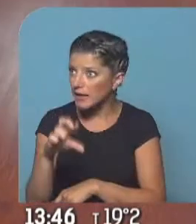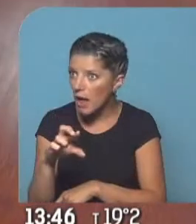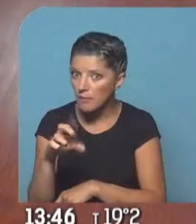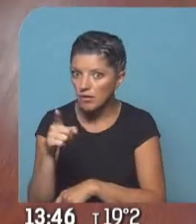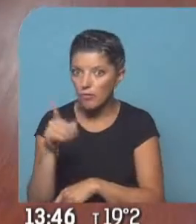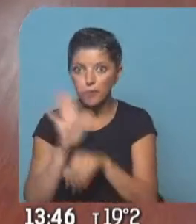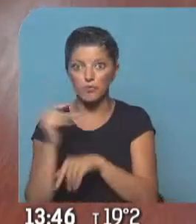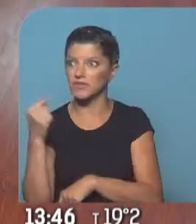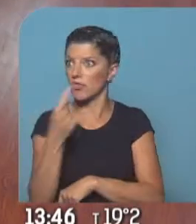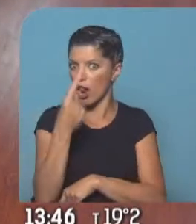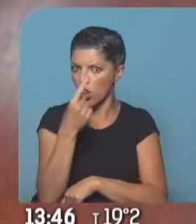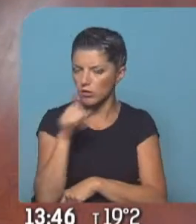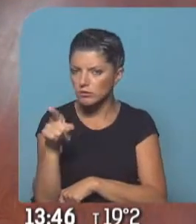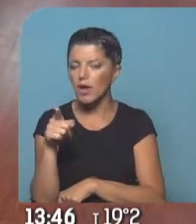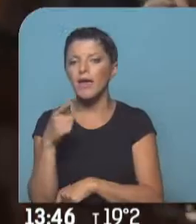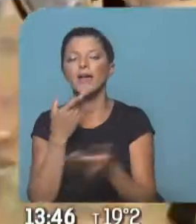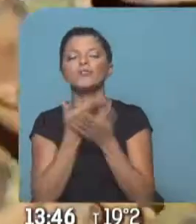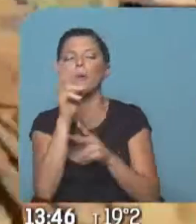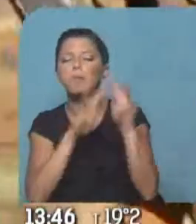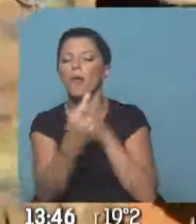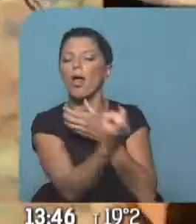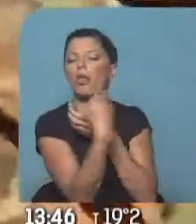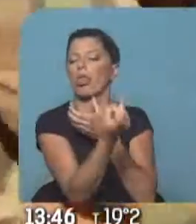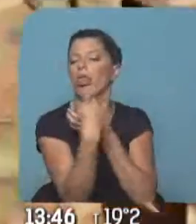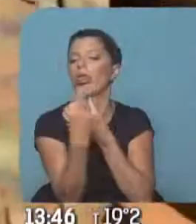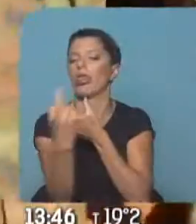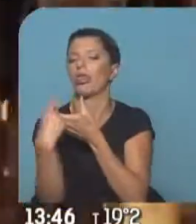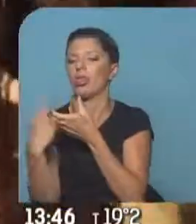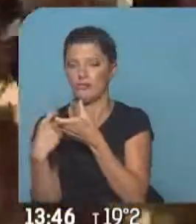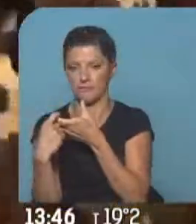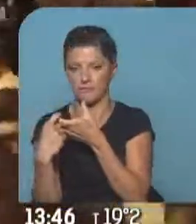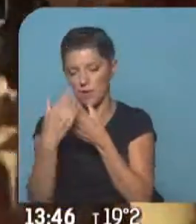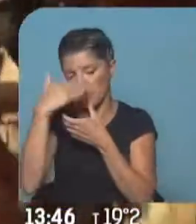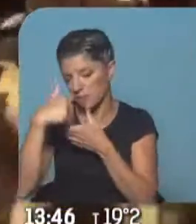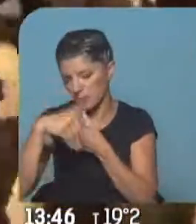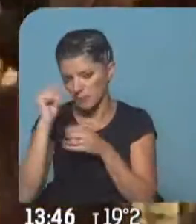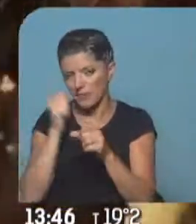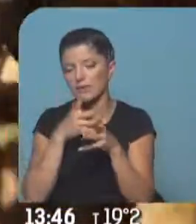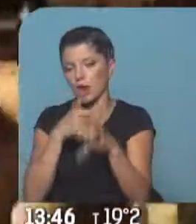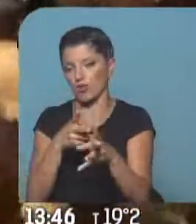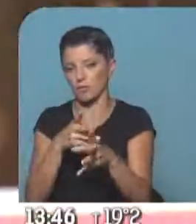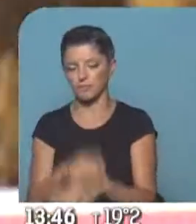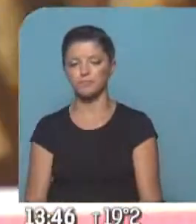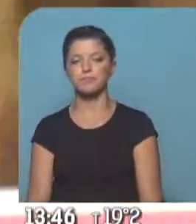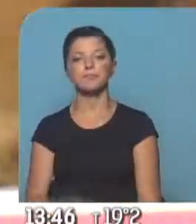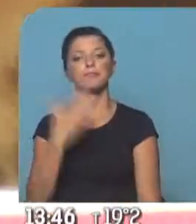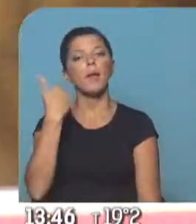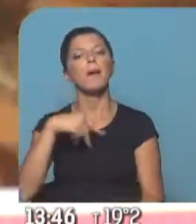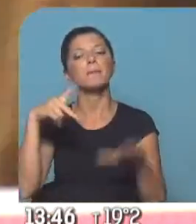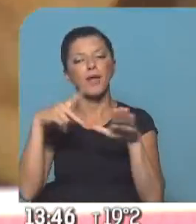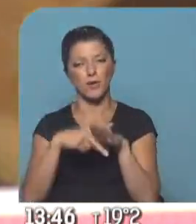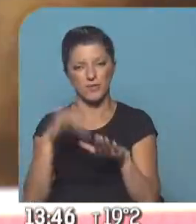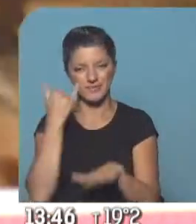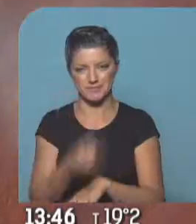casi, se dedican a reclutar militantes para sus actos, sus operaciones de terrorismo. Nos estamos yendo nuevamente a un corte